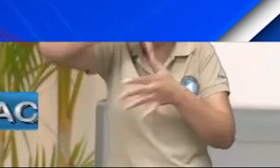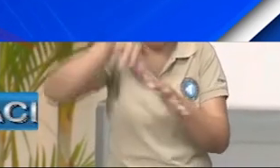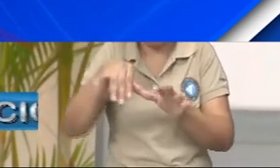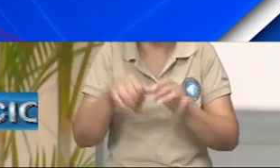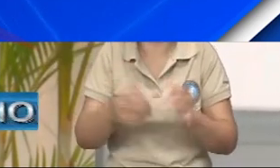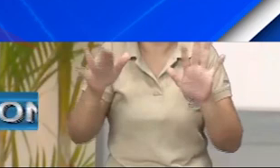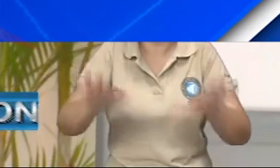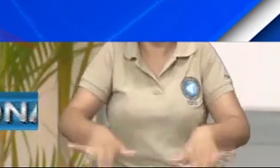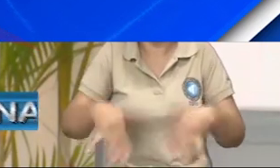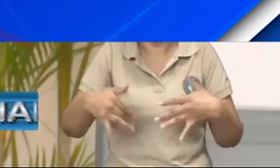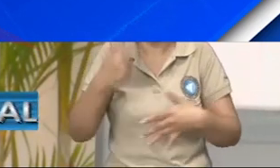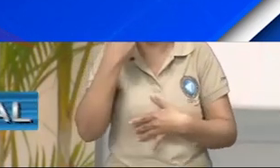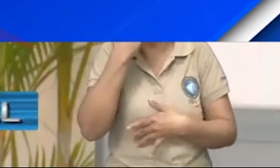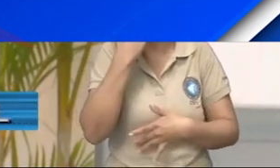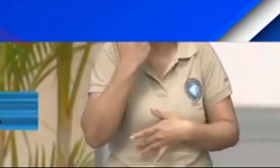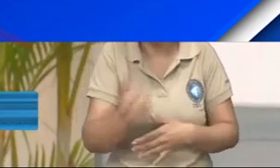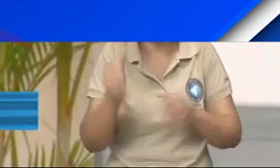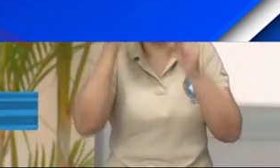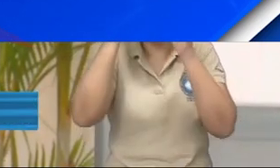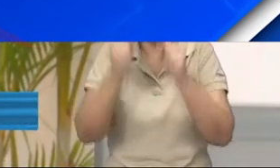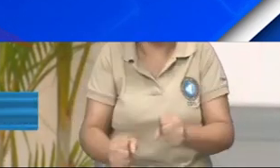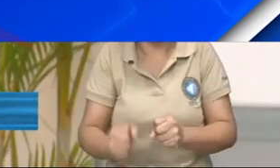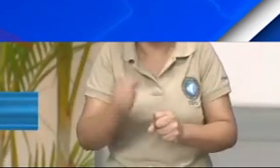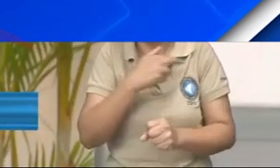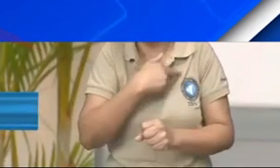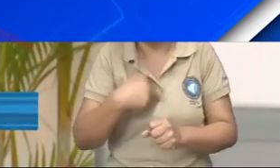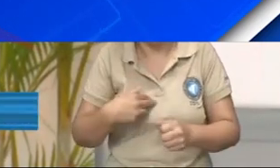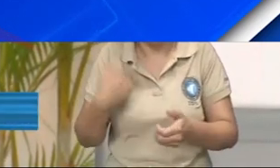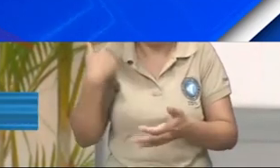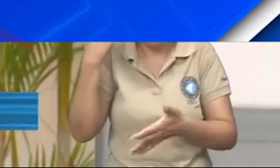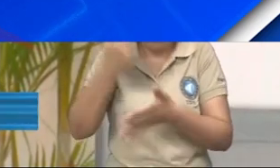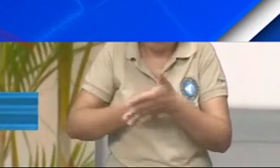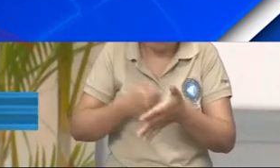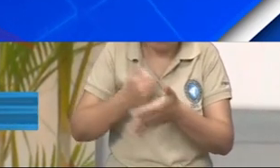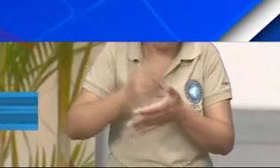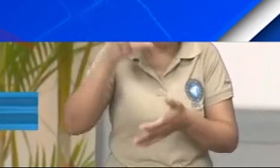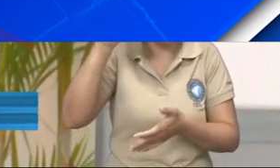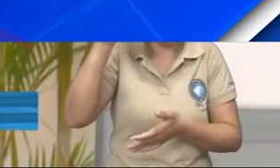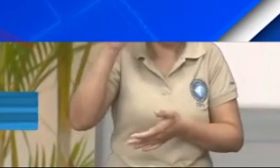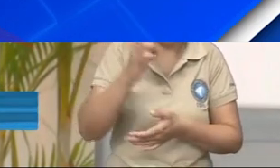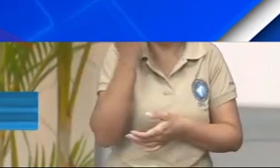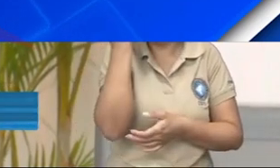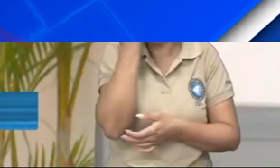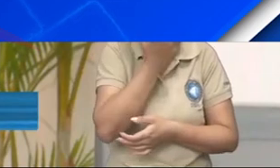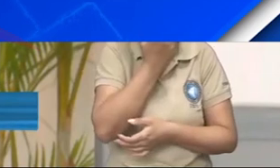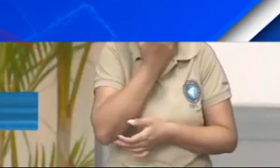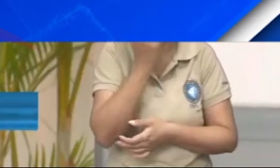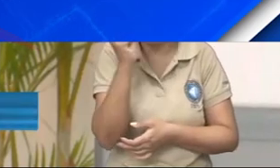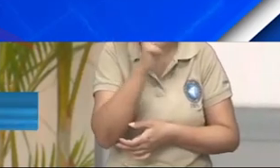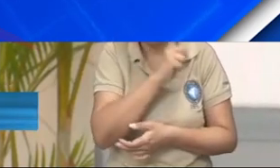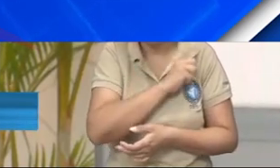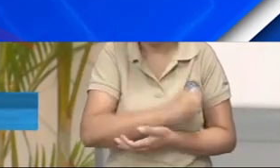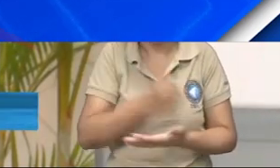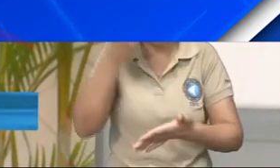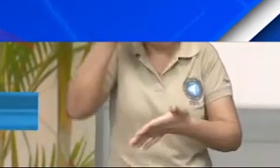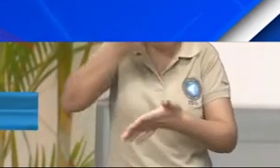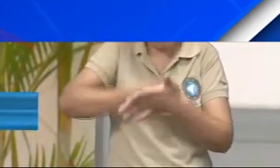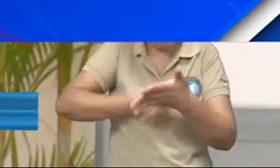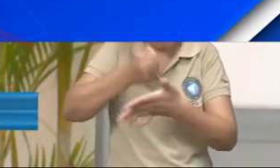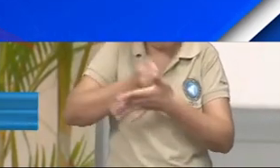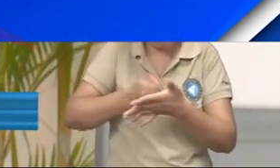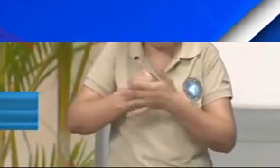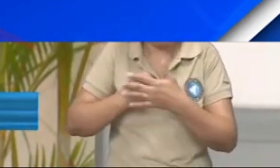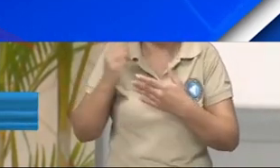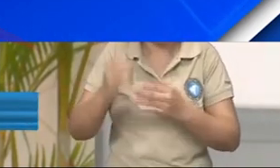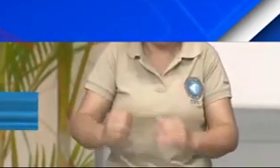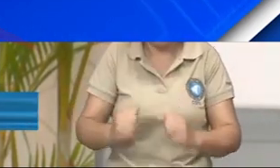Josep. Este personaje es nuestro líder que ha dicho no a la esclavitud y que ha luchado con